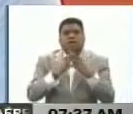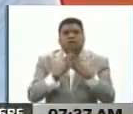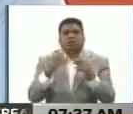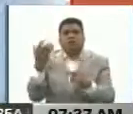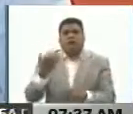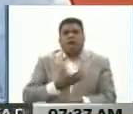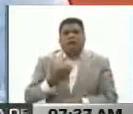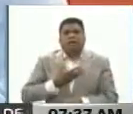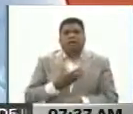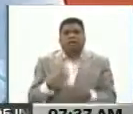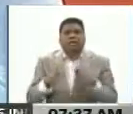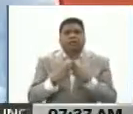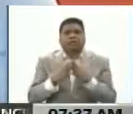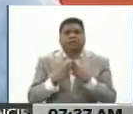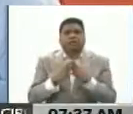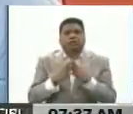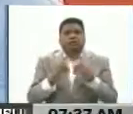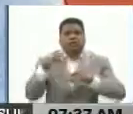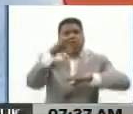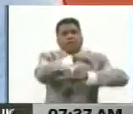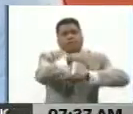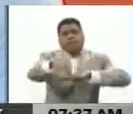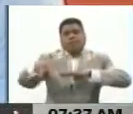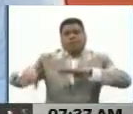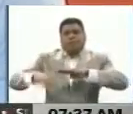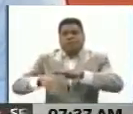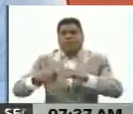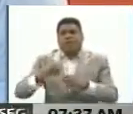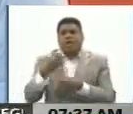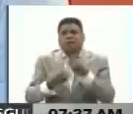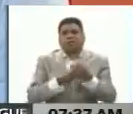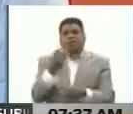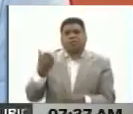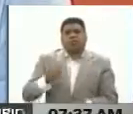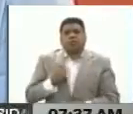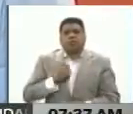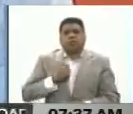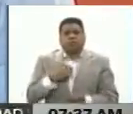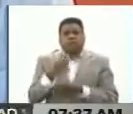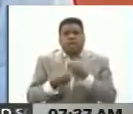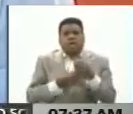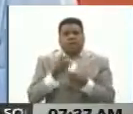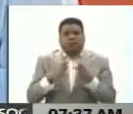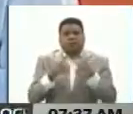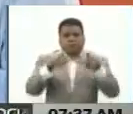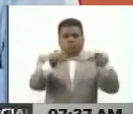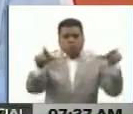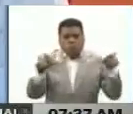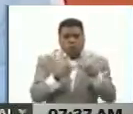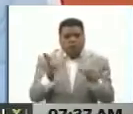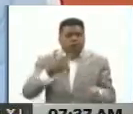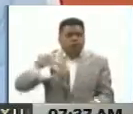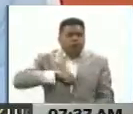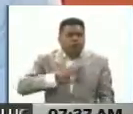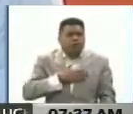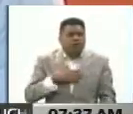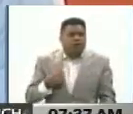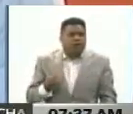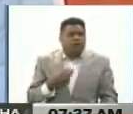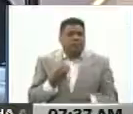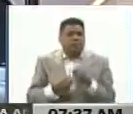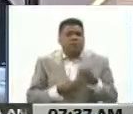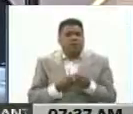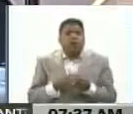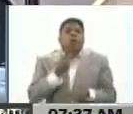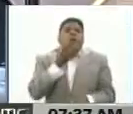nivel nacional y haremos lo posible por llegar, digamos, a todos los espacios. Nosotros queremos y tenemos un objetivo. Igual una plaza puede ser un